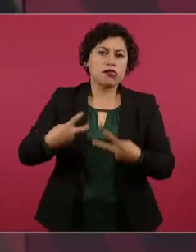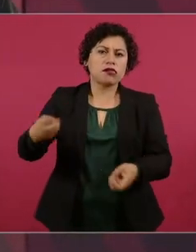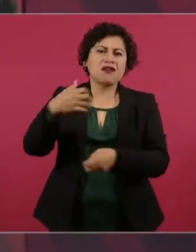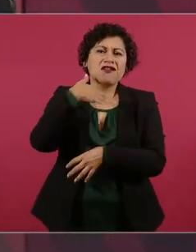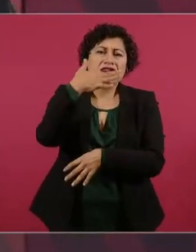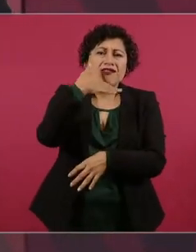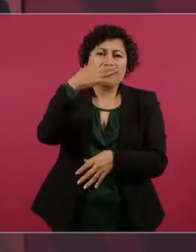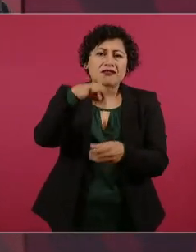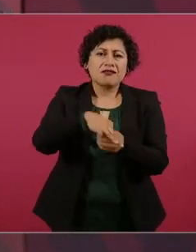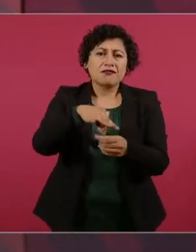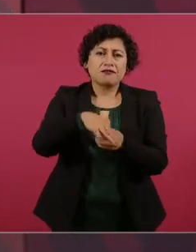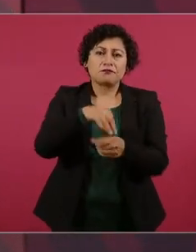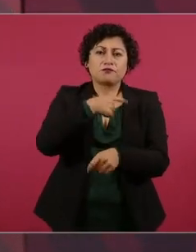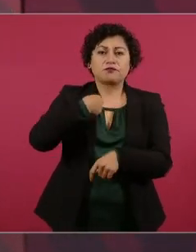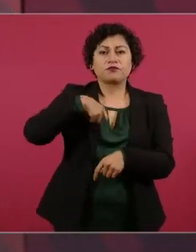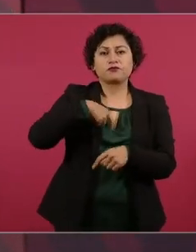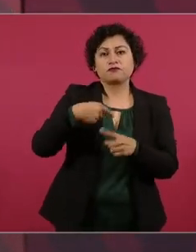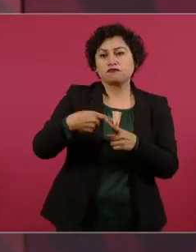luchamos